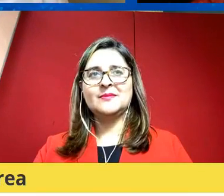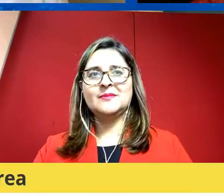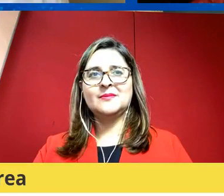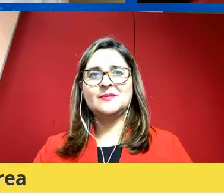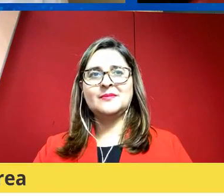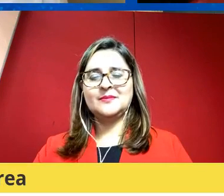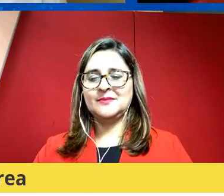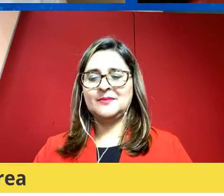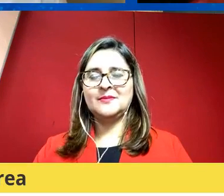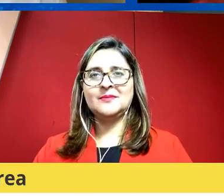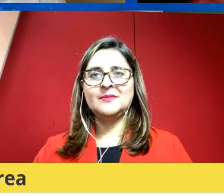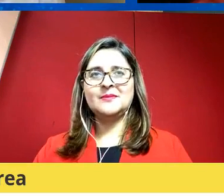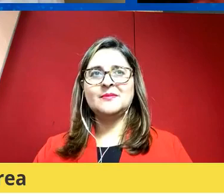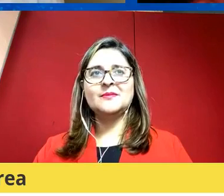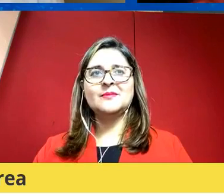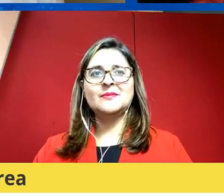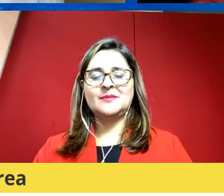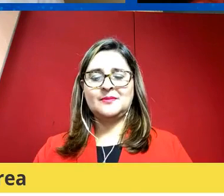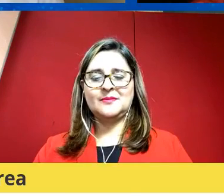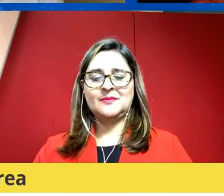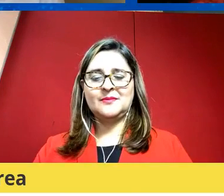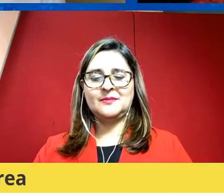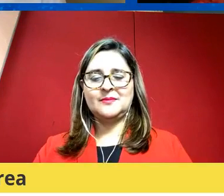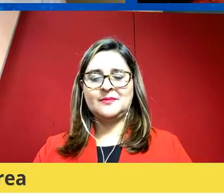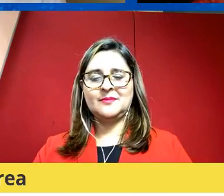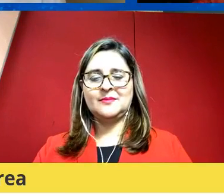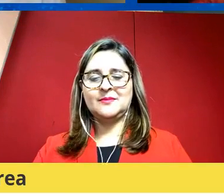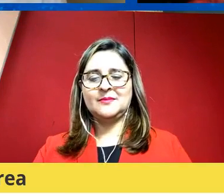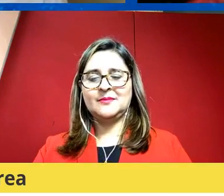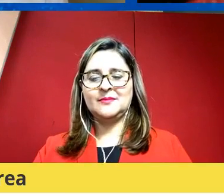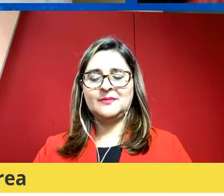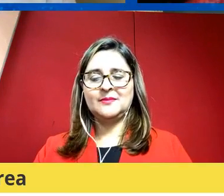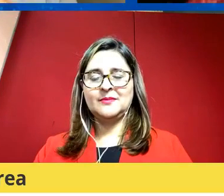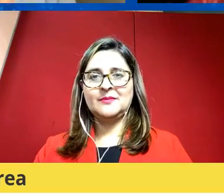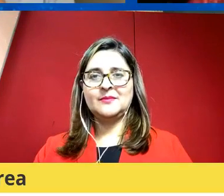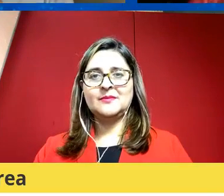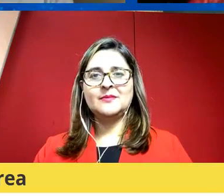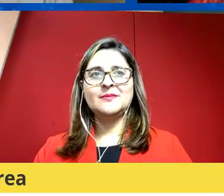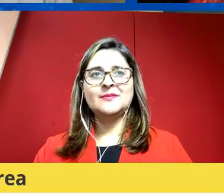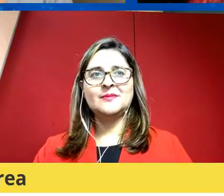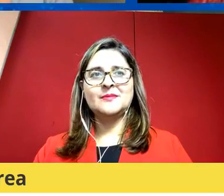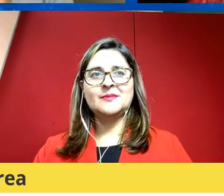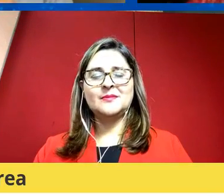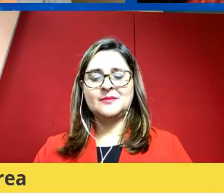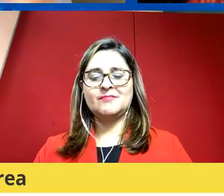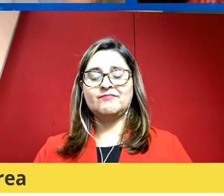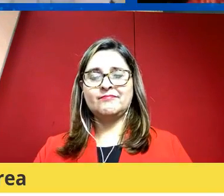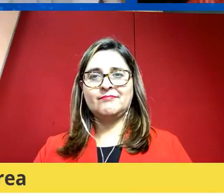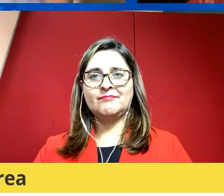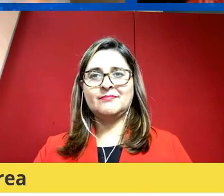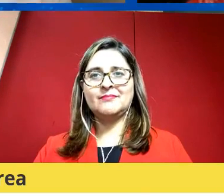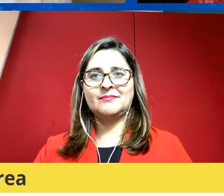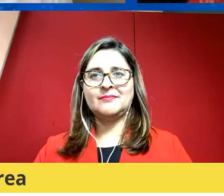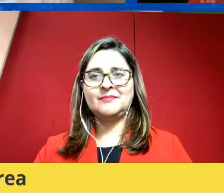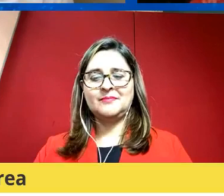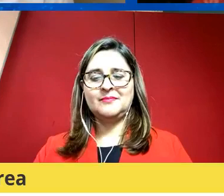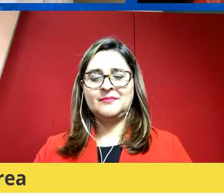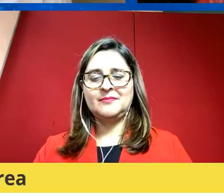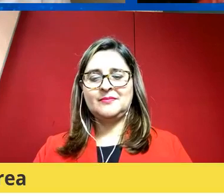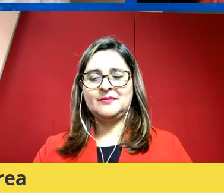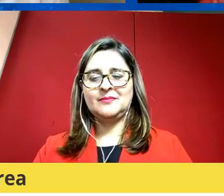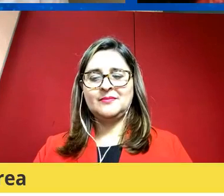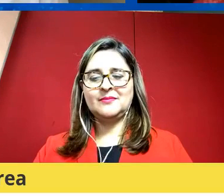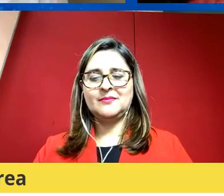conocimiento. El desarrollo pasa por ahí y no por el darle más concesiones para que vengan más inversiones.